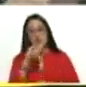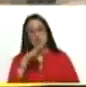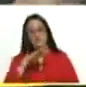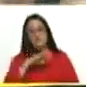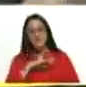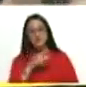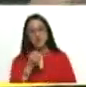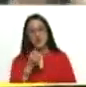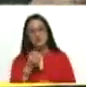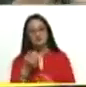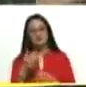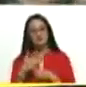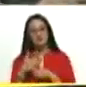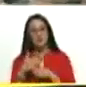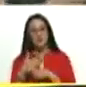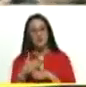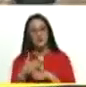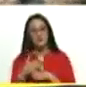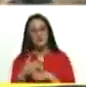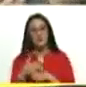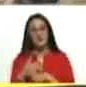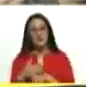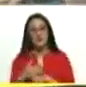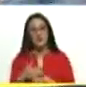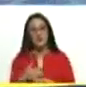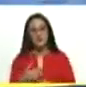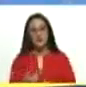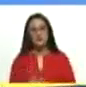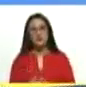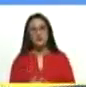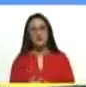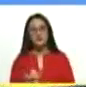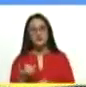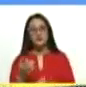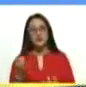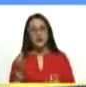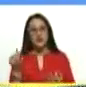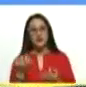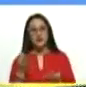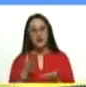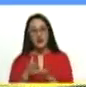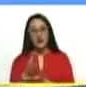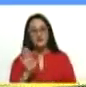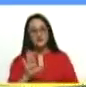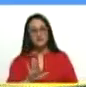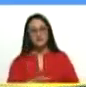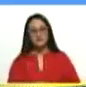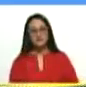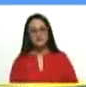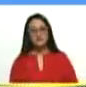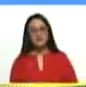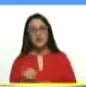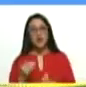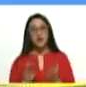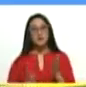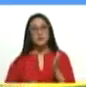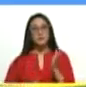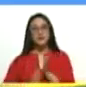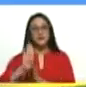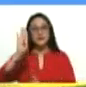mutuo. Así ha sido y así será de aquí en adelante, así será. Lo que vamos es para arriba.